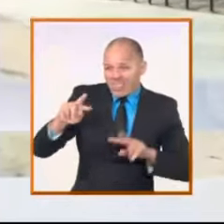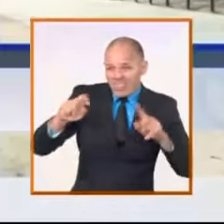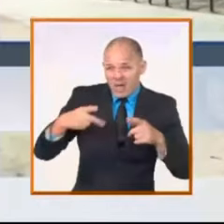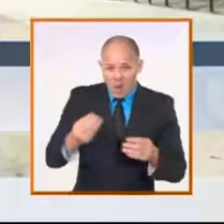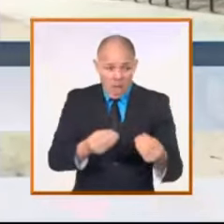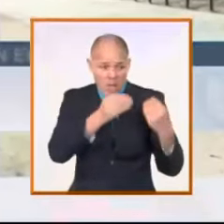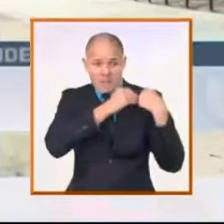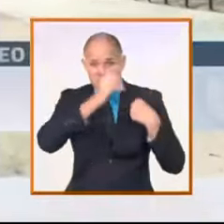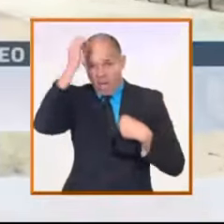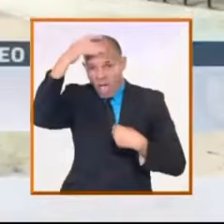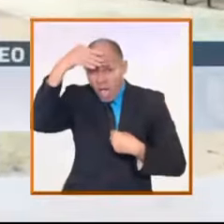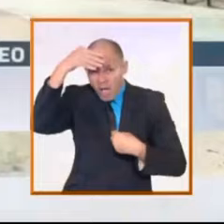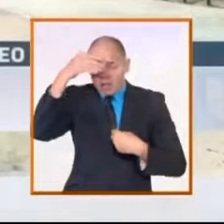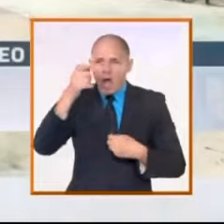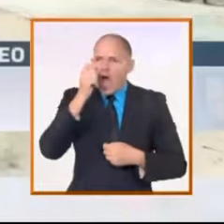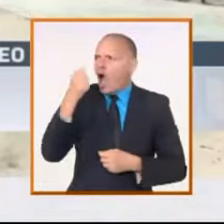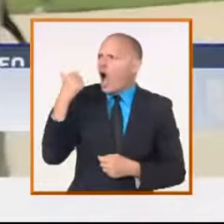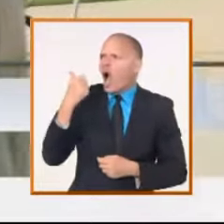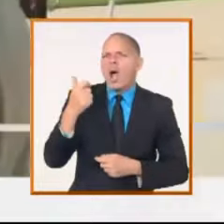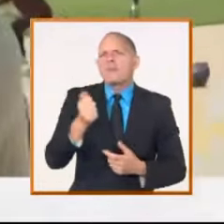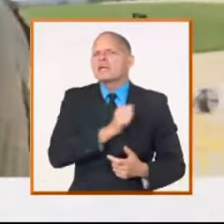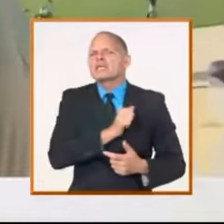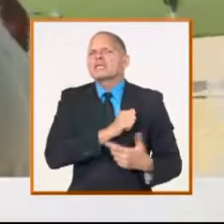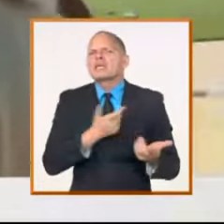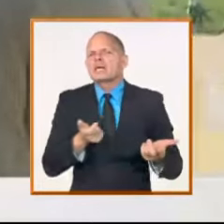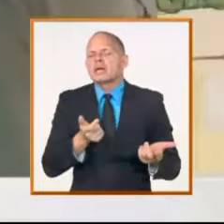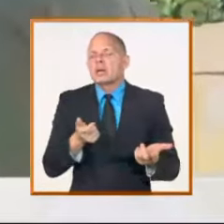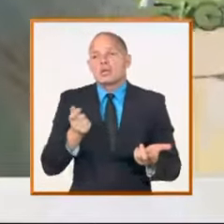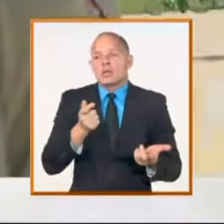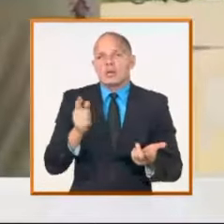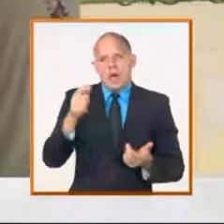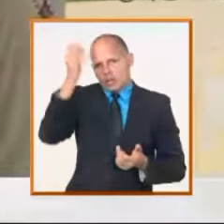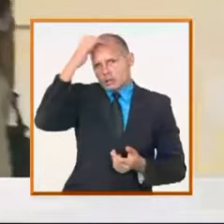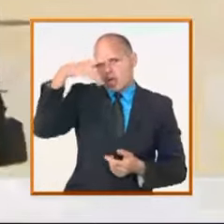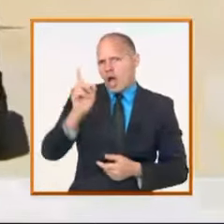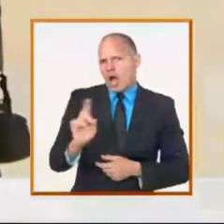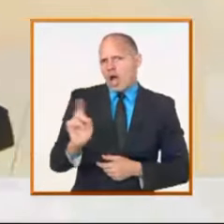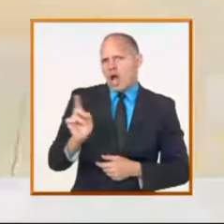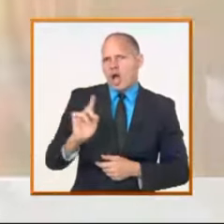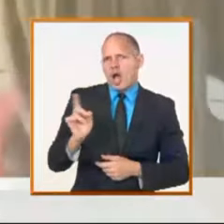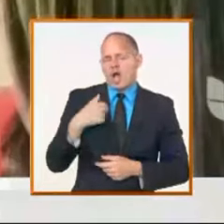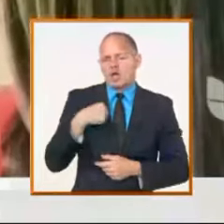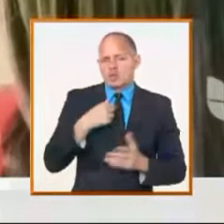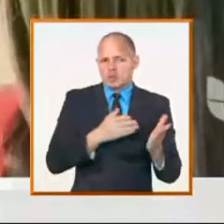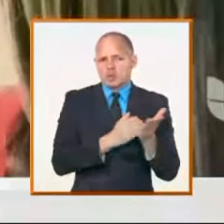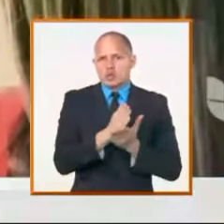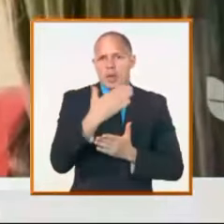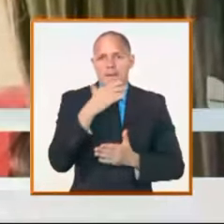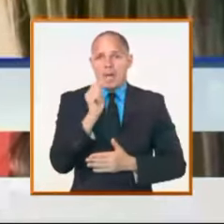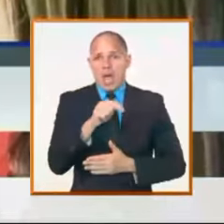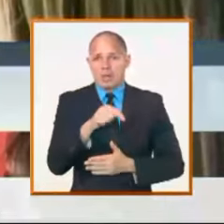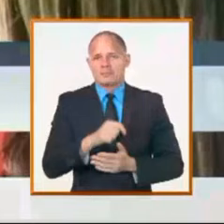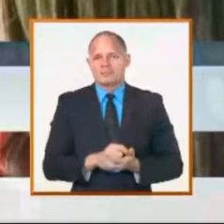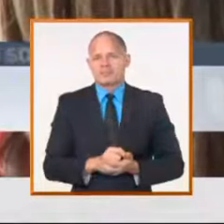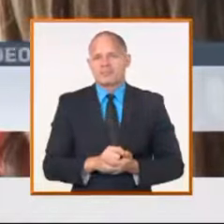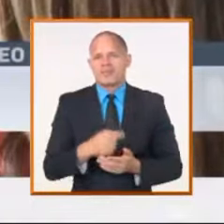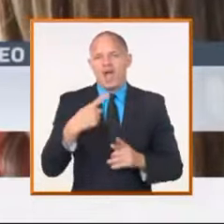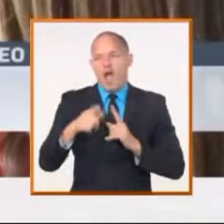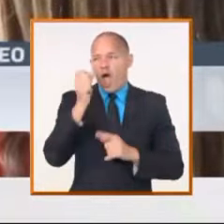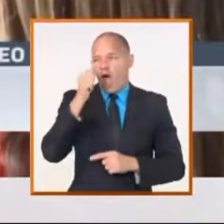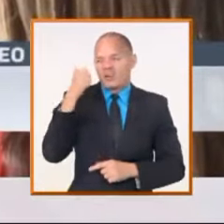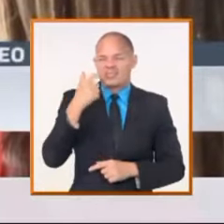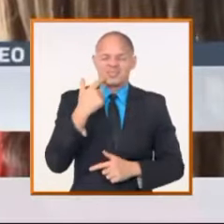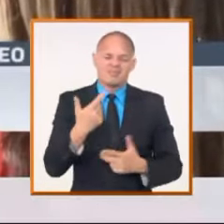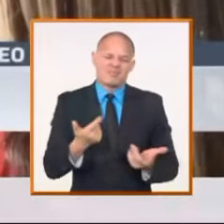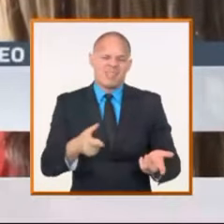tengo DACA, me conviene que él continúe el programa. Pero para otros, un regreso es necesario. Si tú no tienes mano dura, el país se te va de